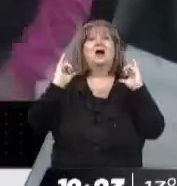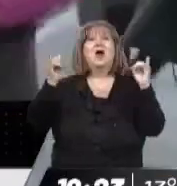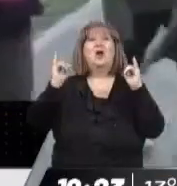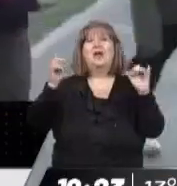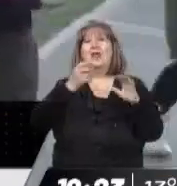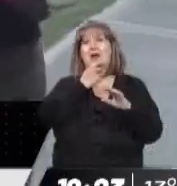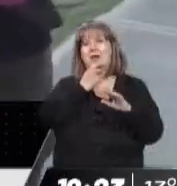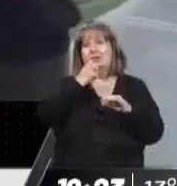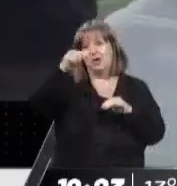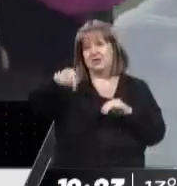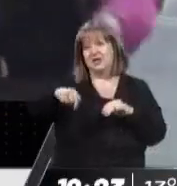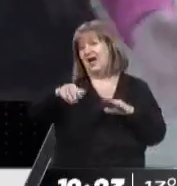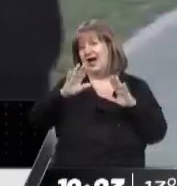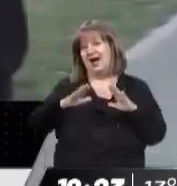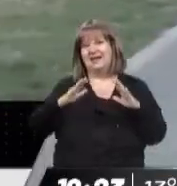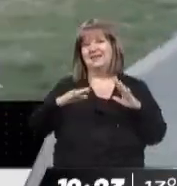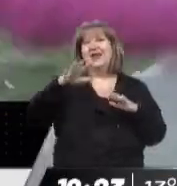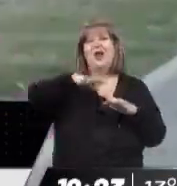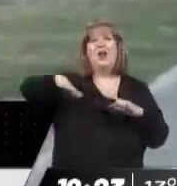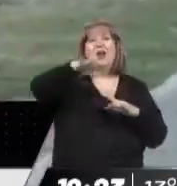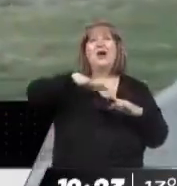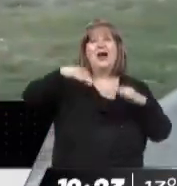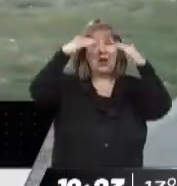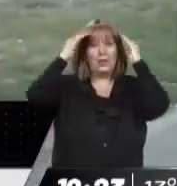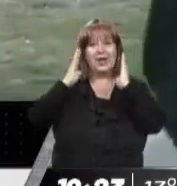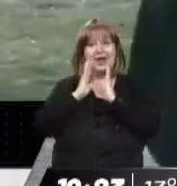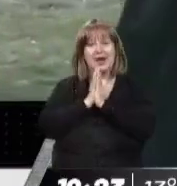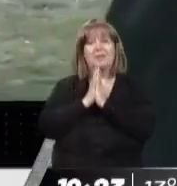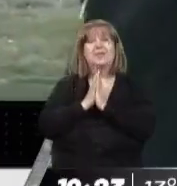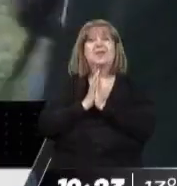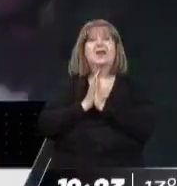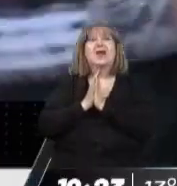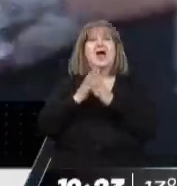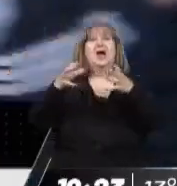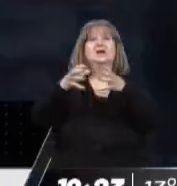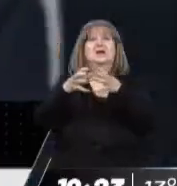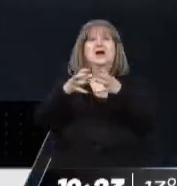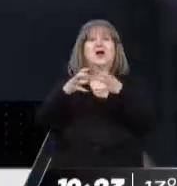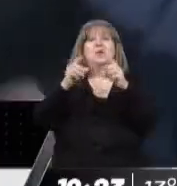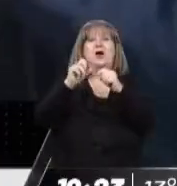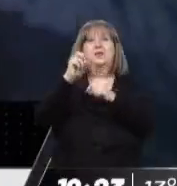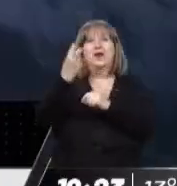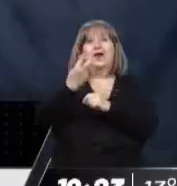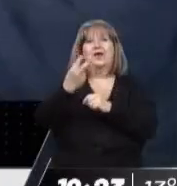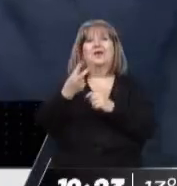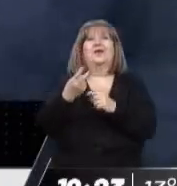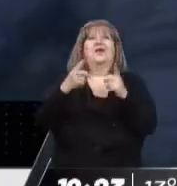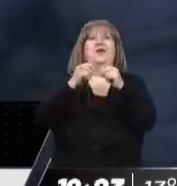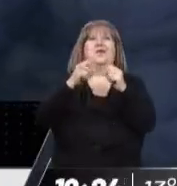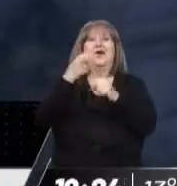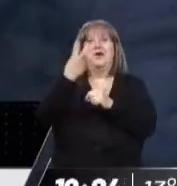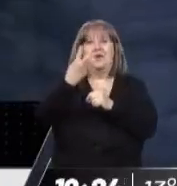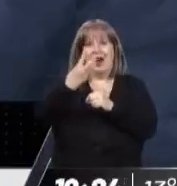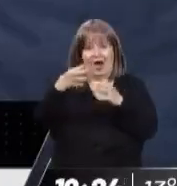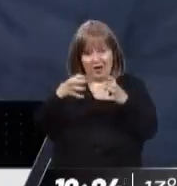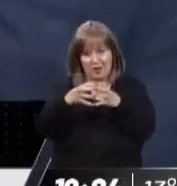mendocina festejando acá en el predio de la Virgen. Me quedo con el grupo número 2, que claro. Ella, sigue. ¿Quién es el grupo número 2? Terminamos